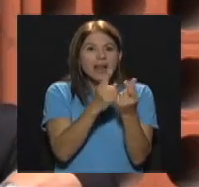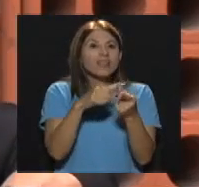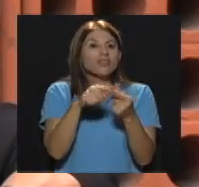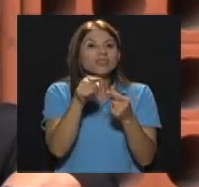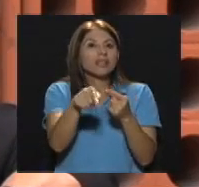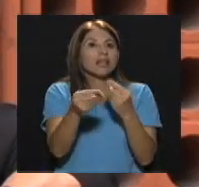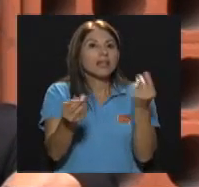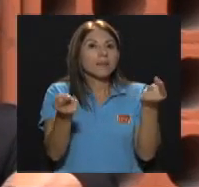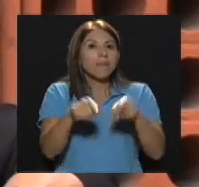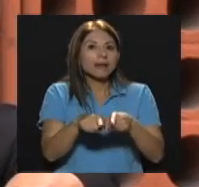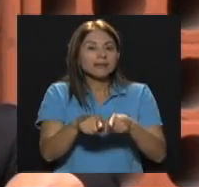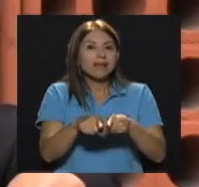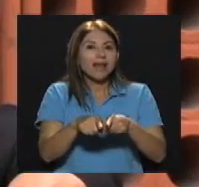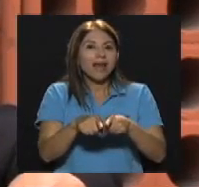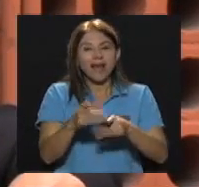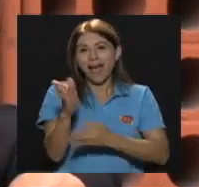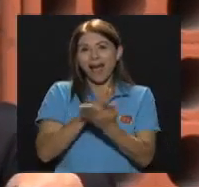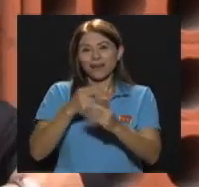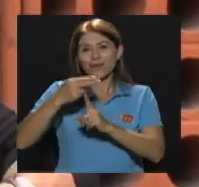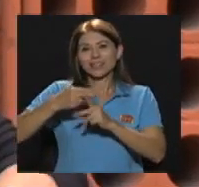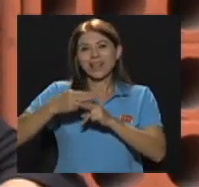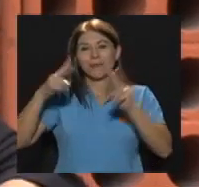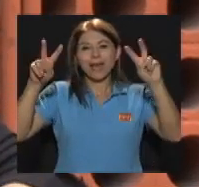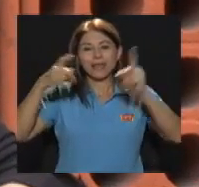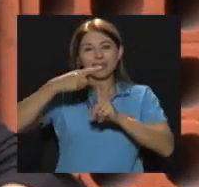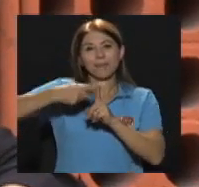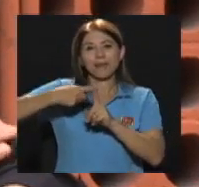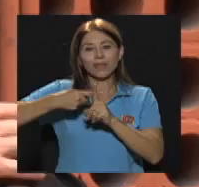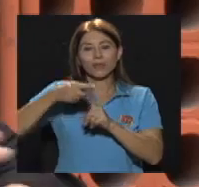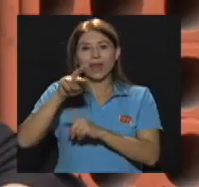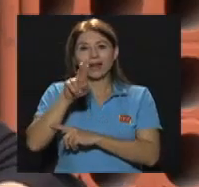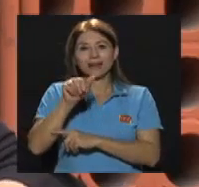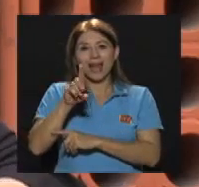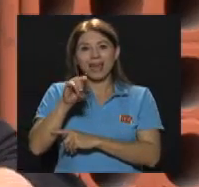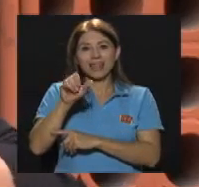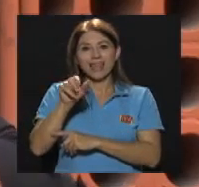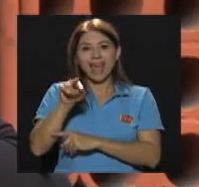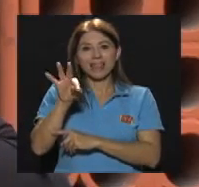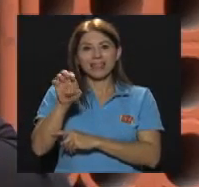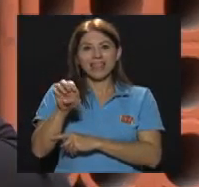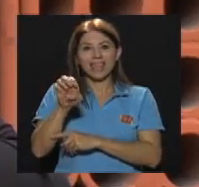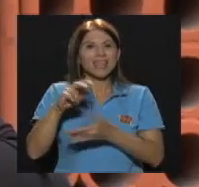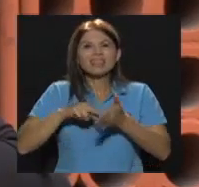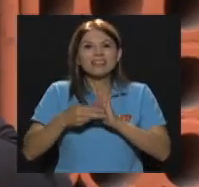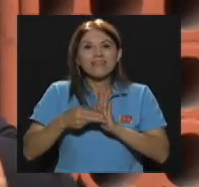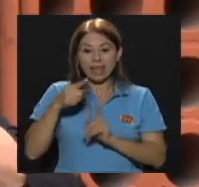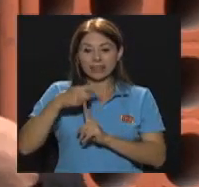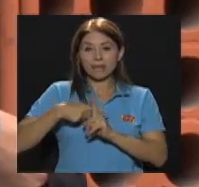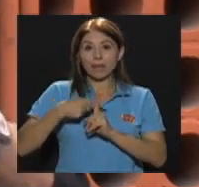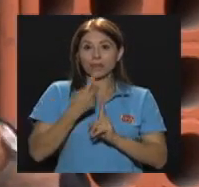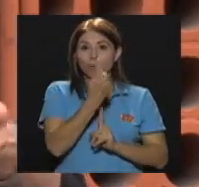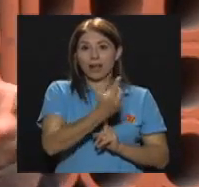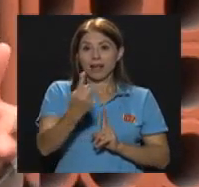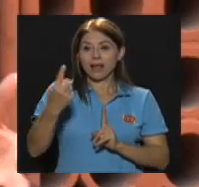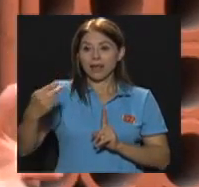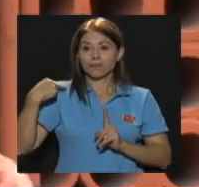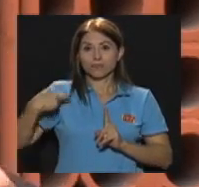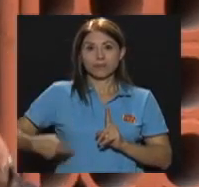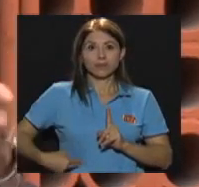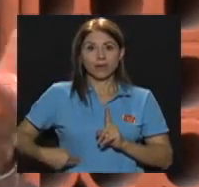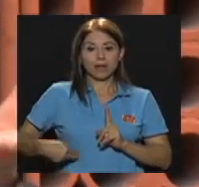término que se llama temperatura radiante, que es la temperatura que tenemos cada ser humano, ¿verdad? La temperatura si